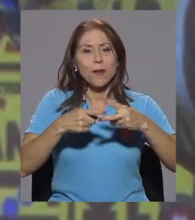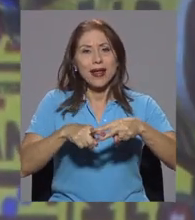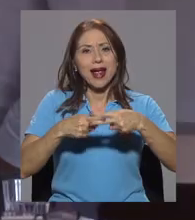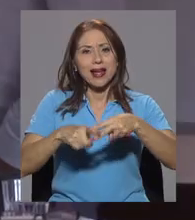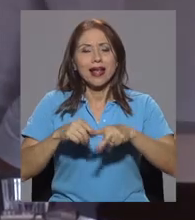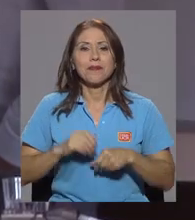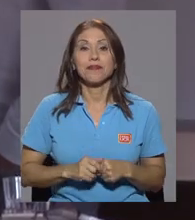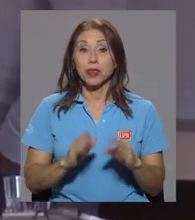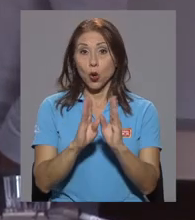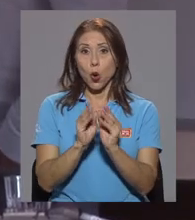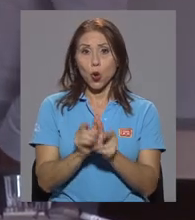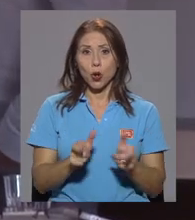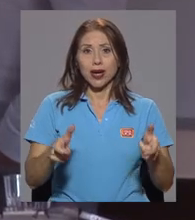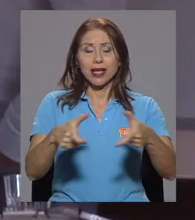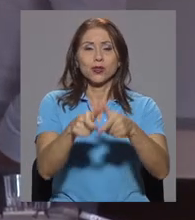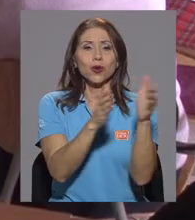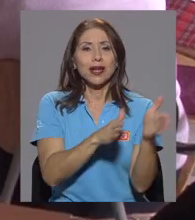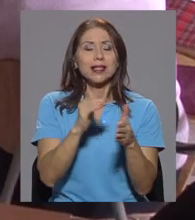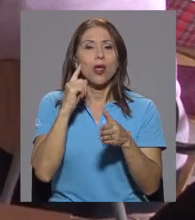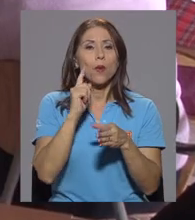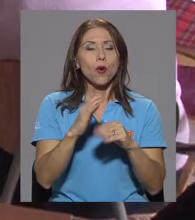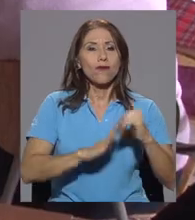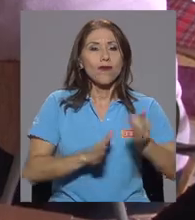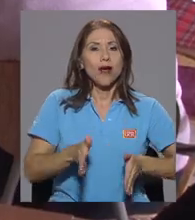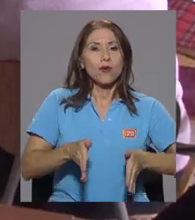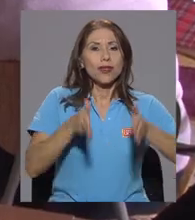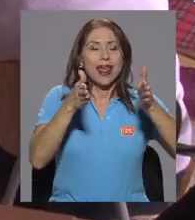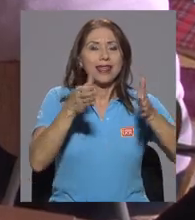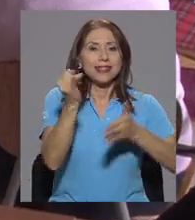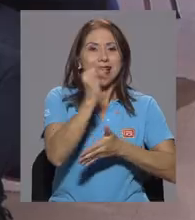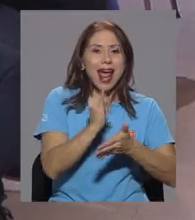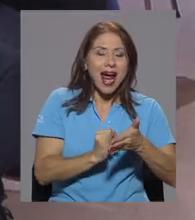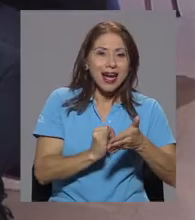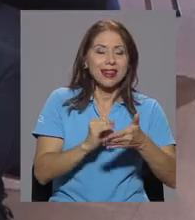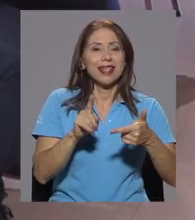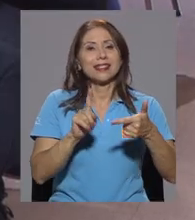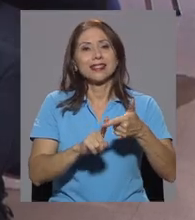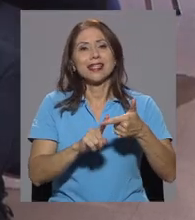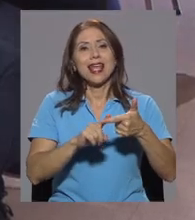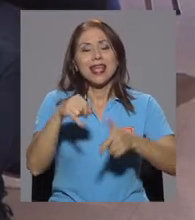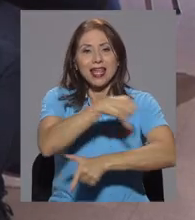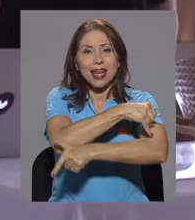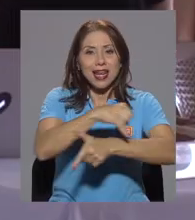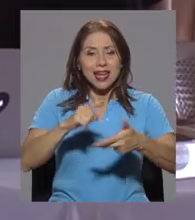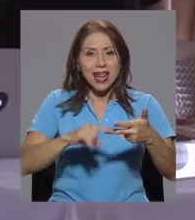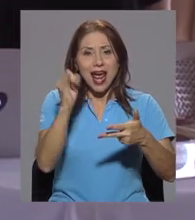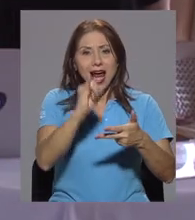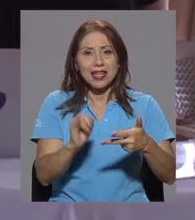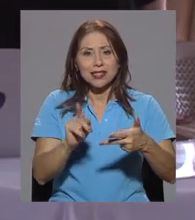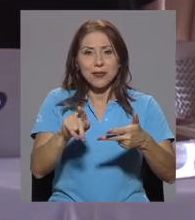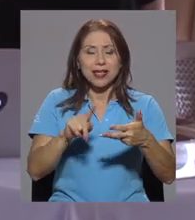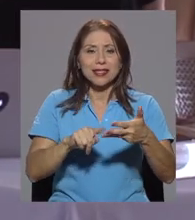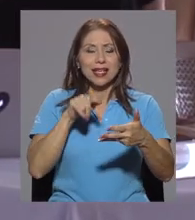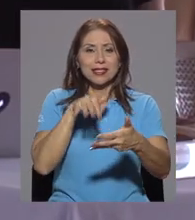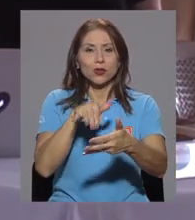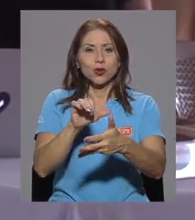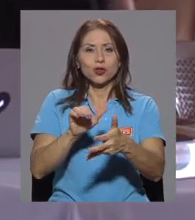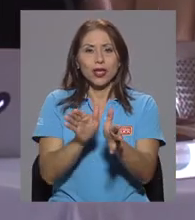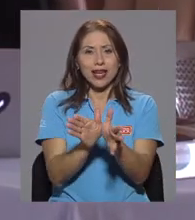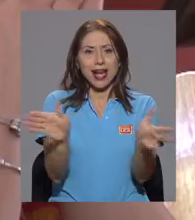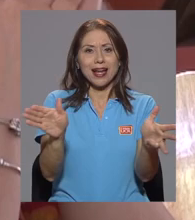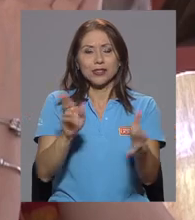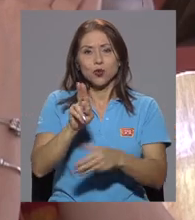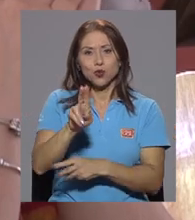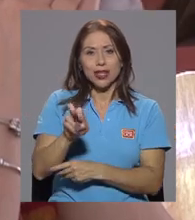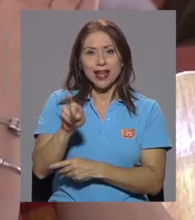El congreso fue organizado por las Facultades de Artes, Ingeniería, Artes Plásticas y Estudios Generales de la UCR, la